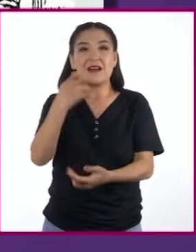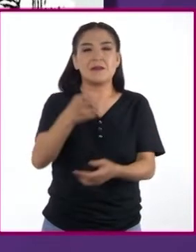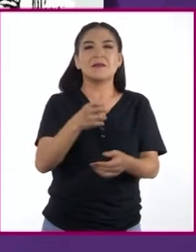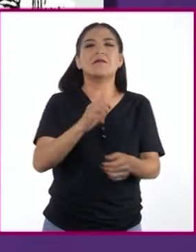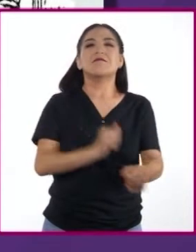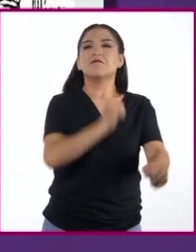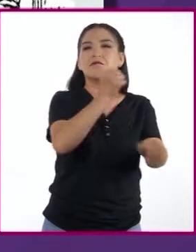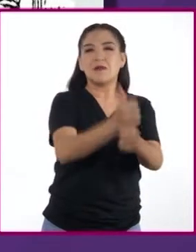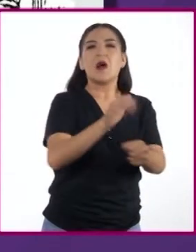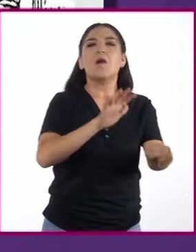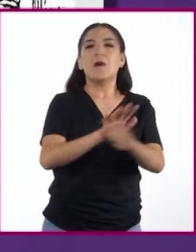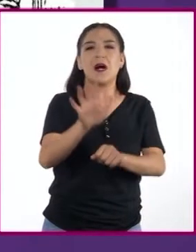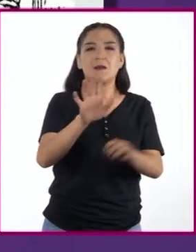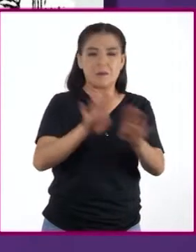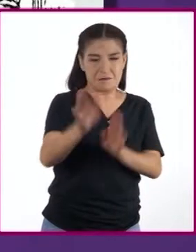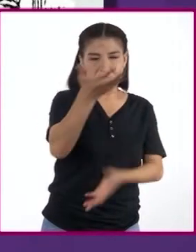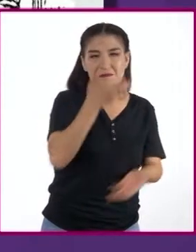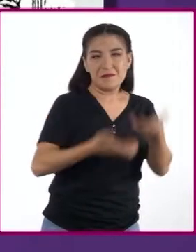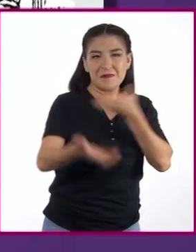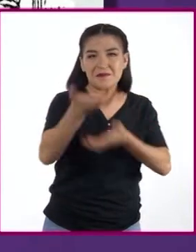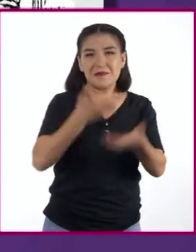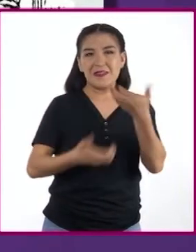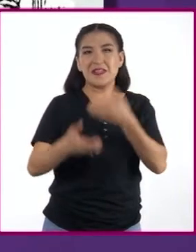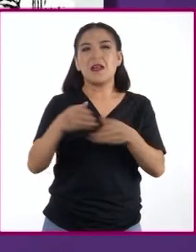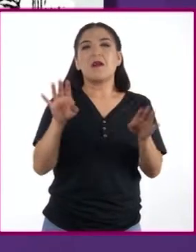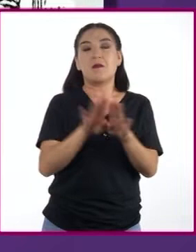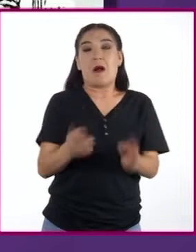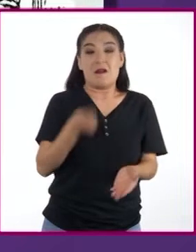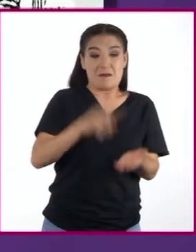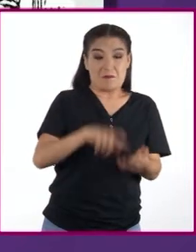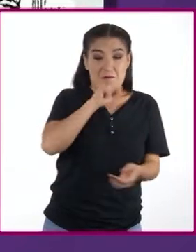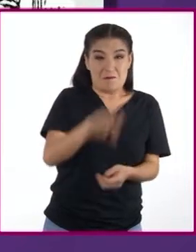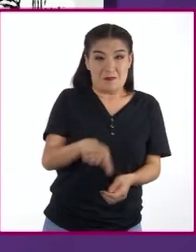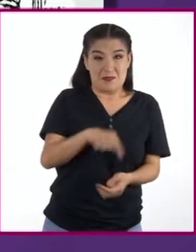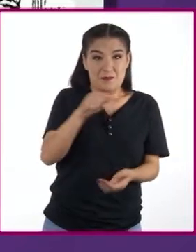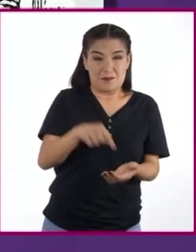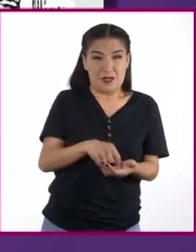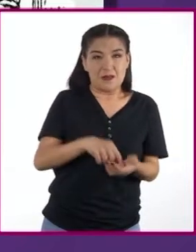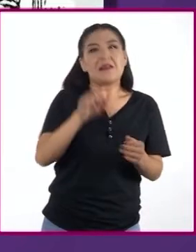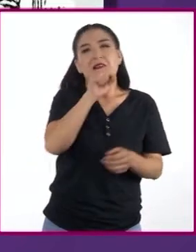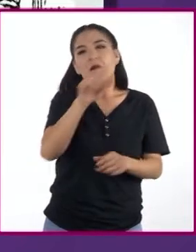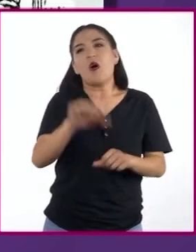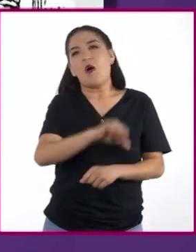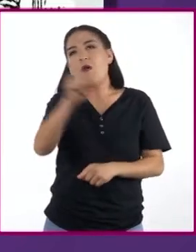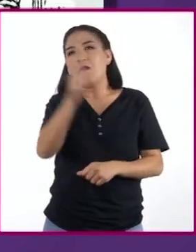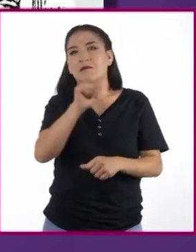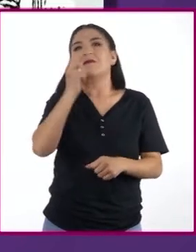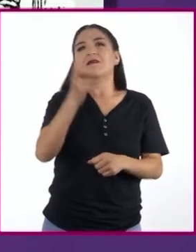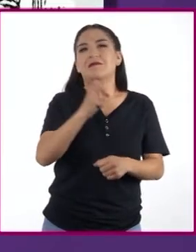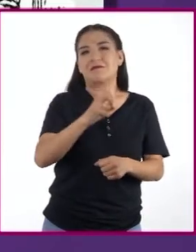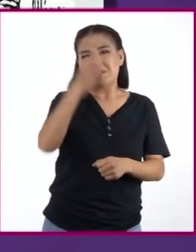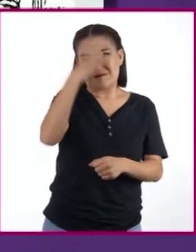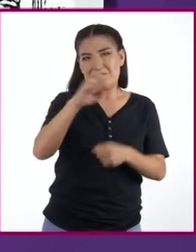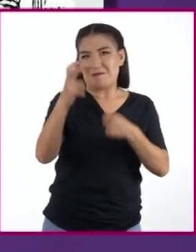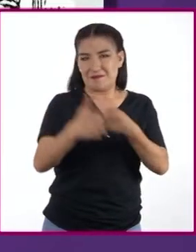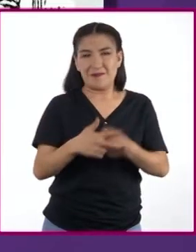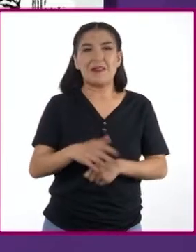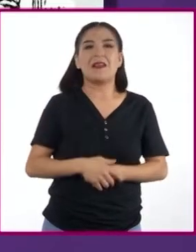establecer lazos comerciales tanto internos como externos con las Antillas y